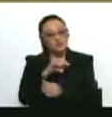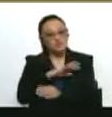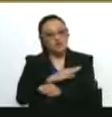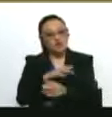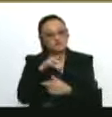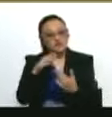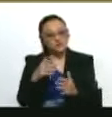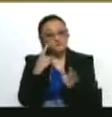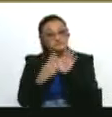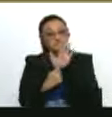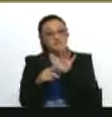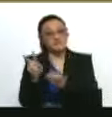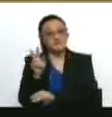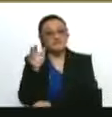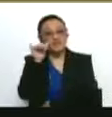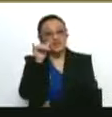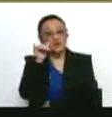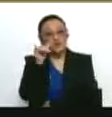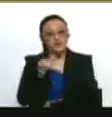Vamos a ver el video.